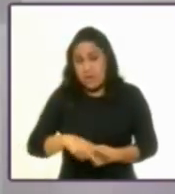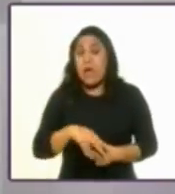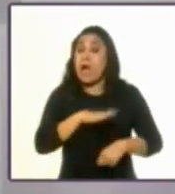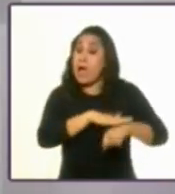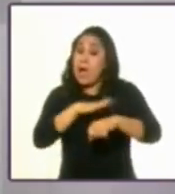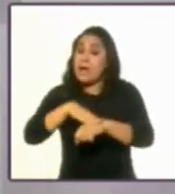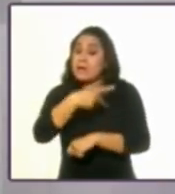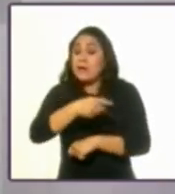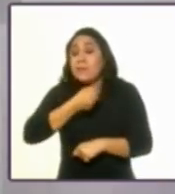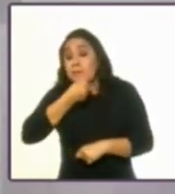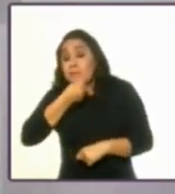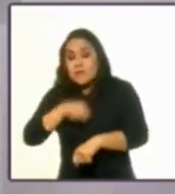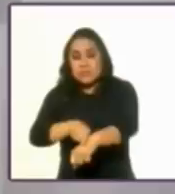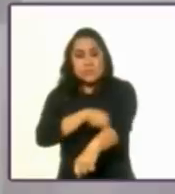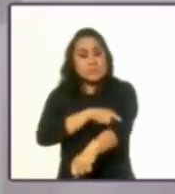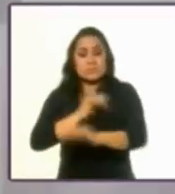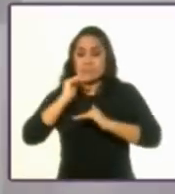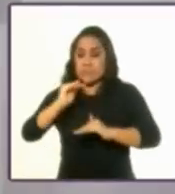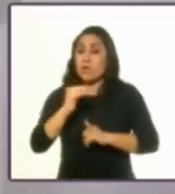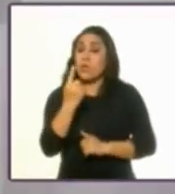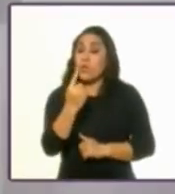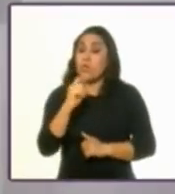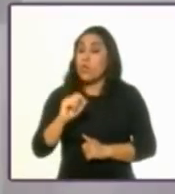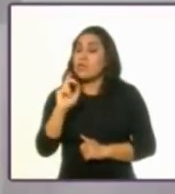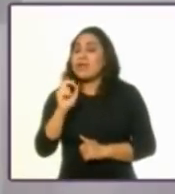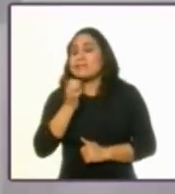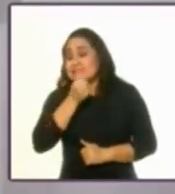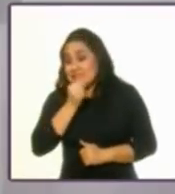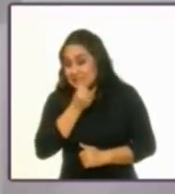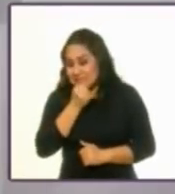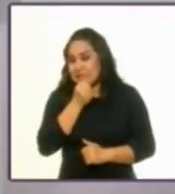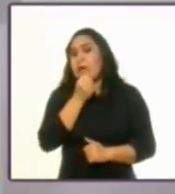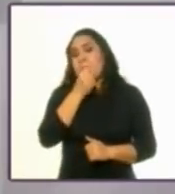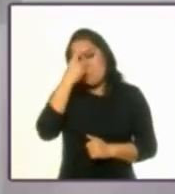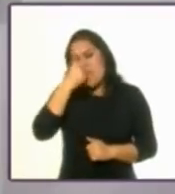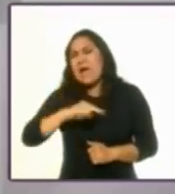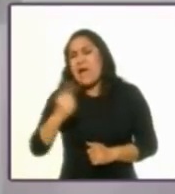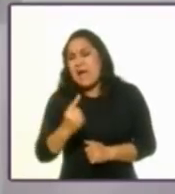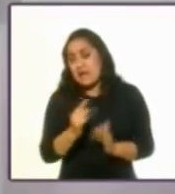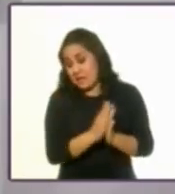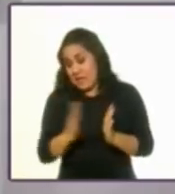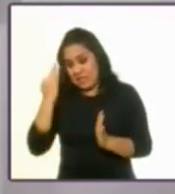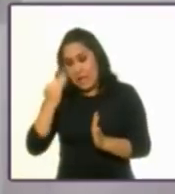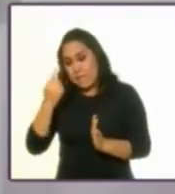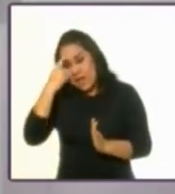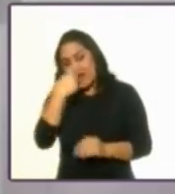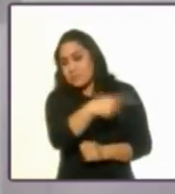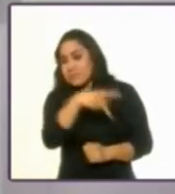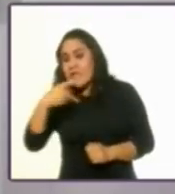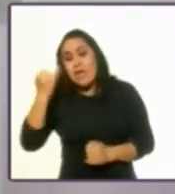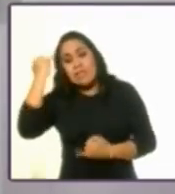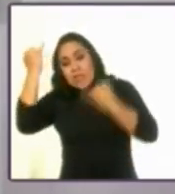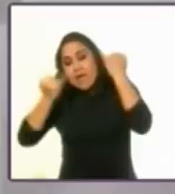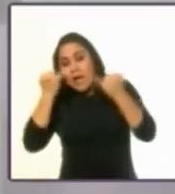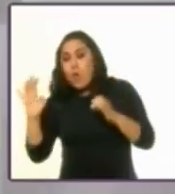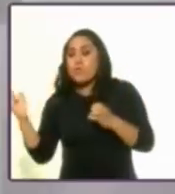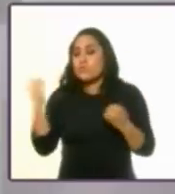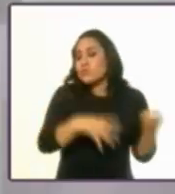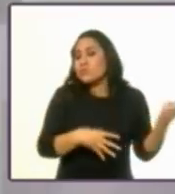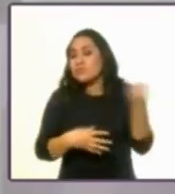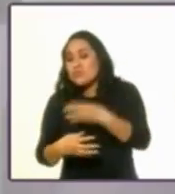superar minuto y medio hay que insistir en que este espacio es para que confronten ideas y planteamientos por sobre las